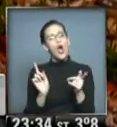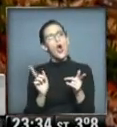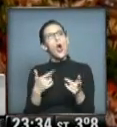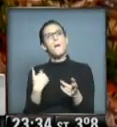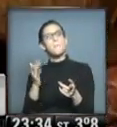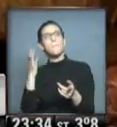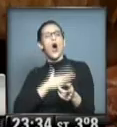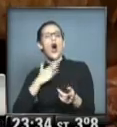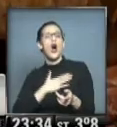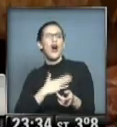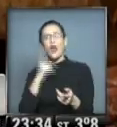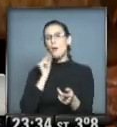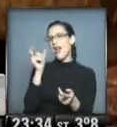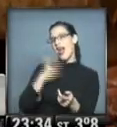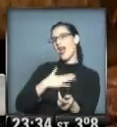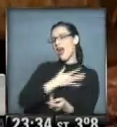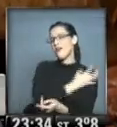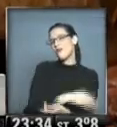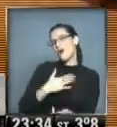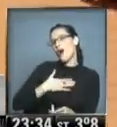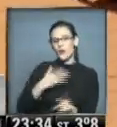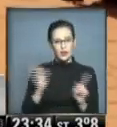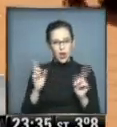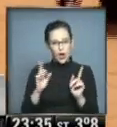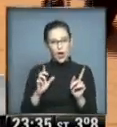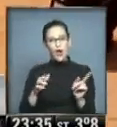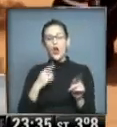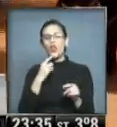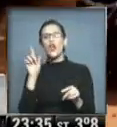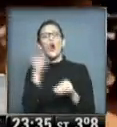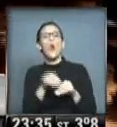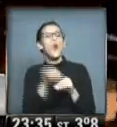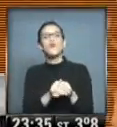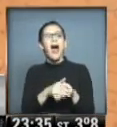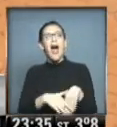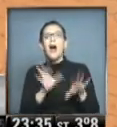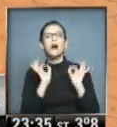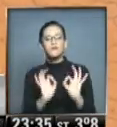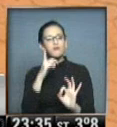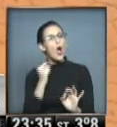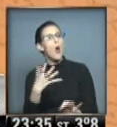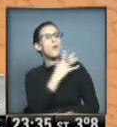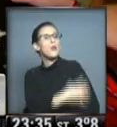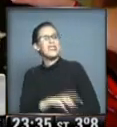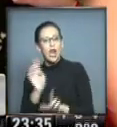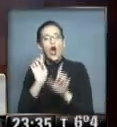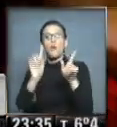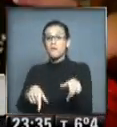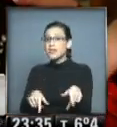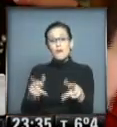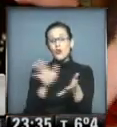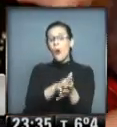la Villa, ni tampoco le echo la culpa de todo. Y lo mismo hago con la burguesía, por